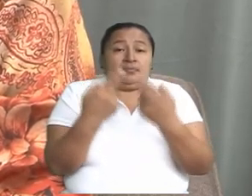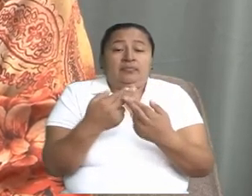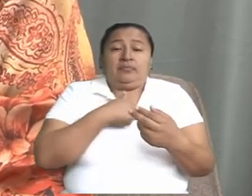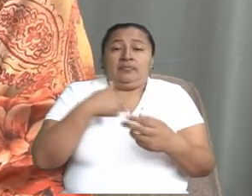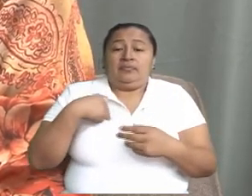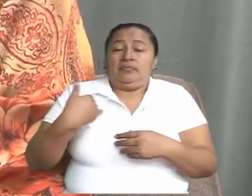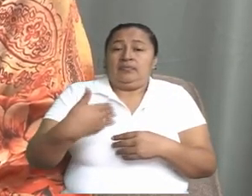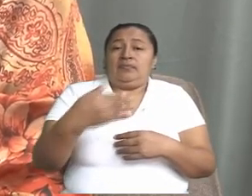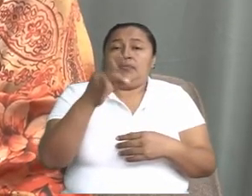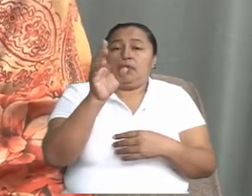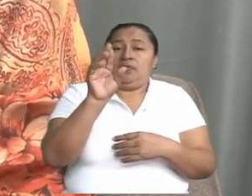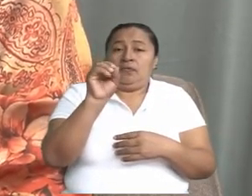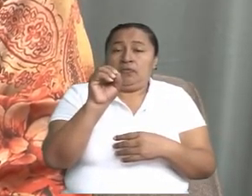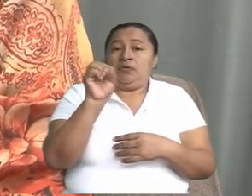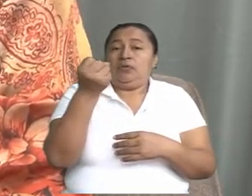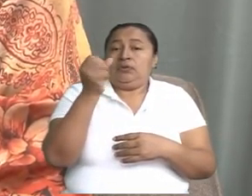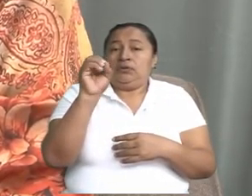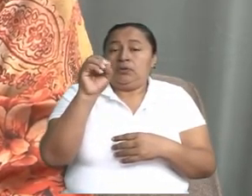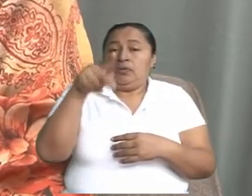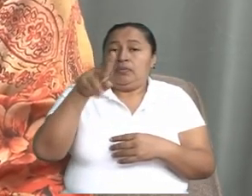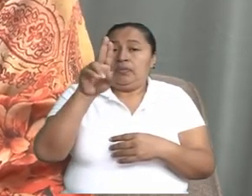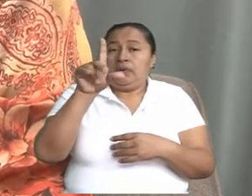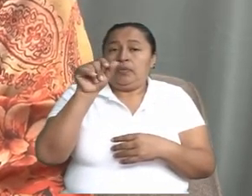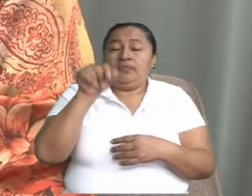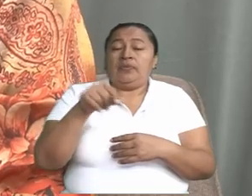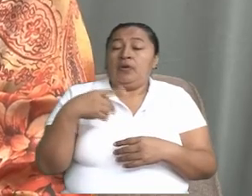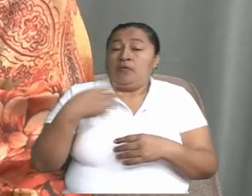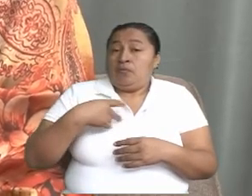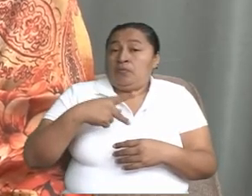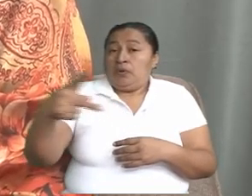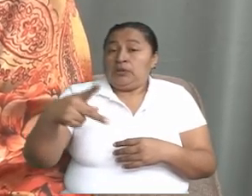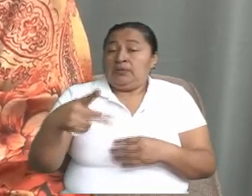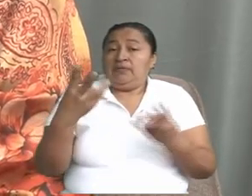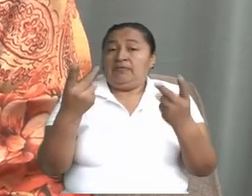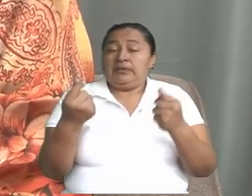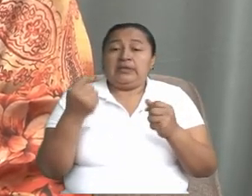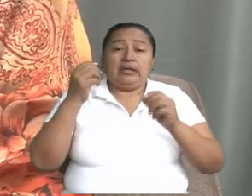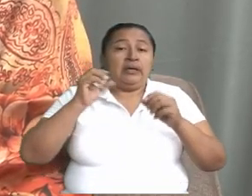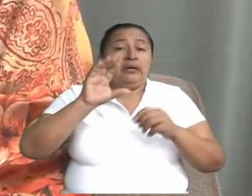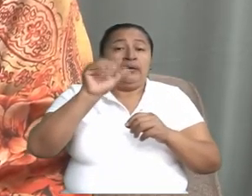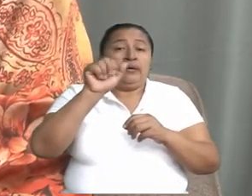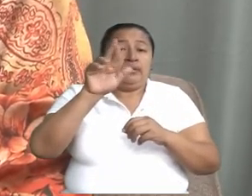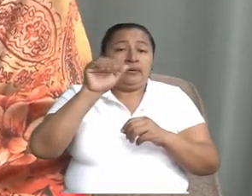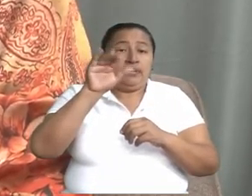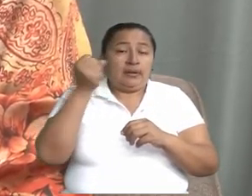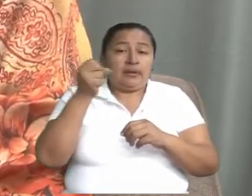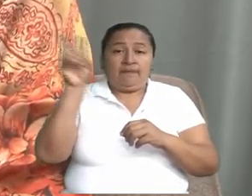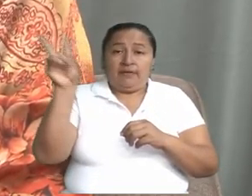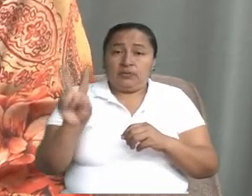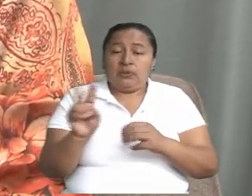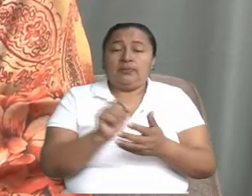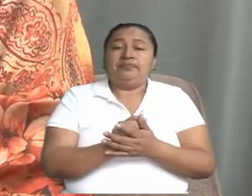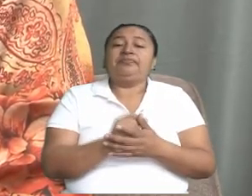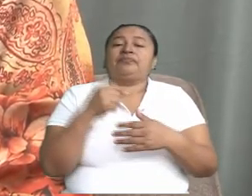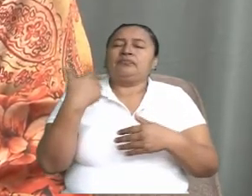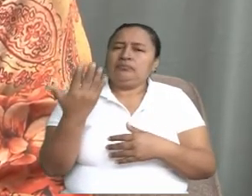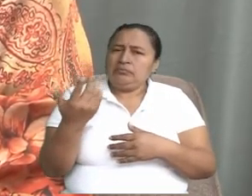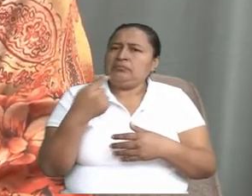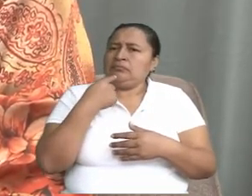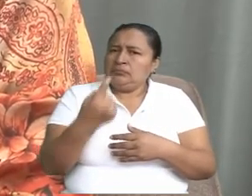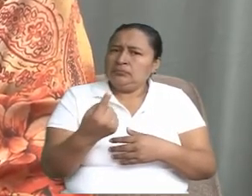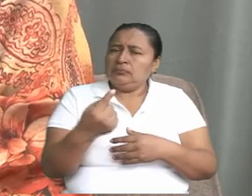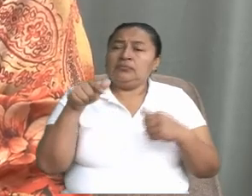Sao Paulo en próxima fecha en la ciudad de Caracas. Decirles que en nuestro país estamos viviendo